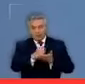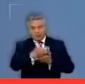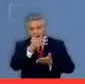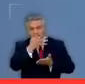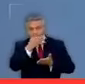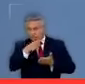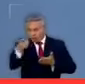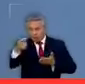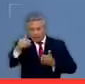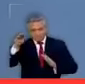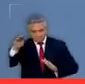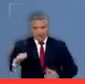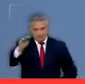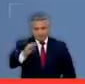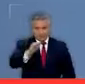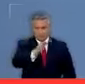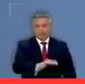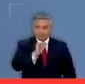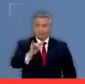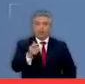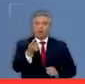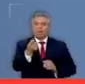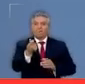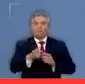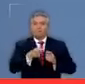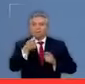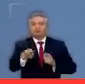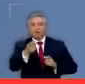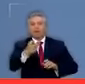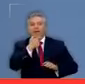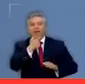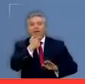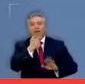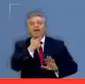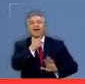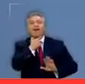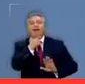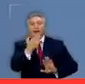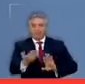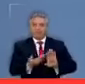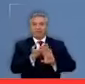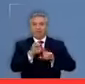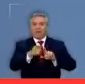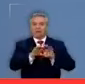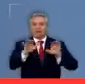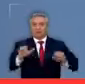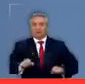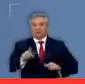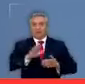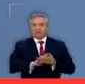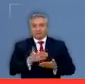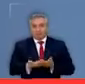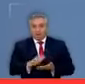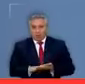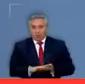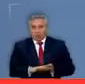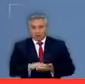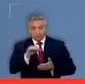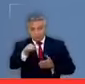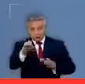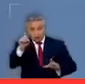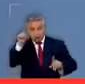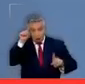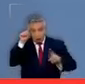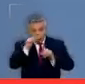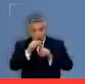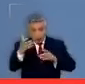y una baja en el precio y garantías de nuestro sistema de salud. Pero para lograr estos objetivos